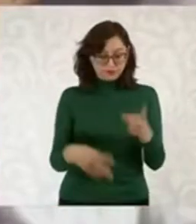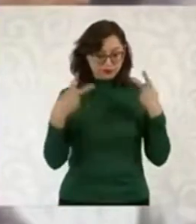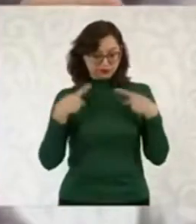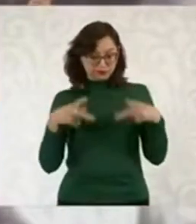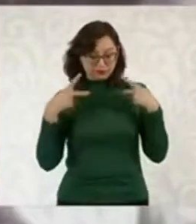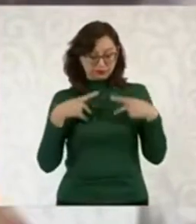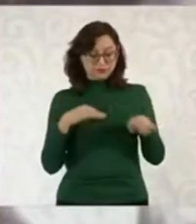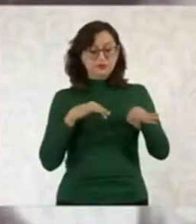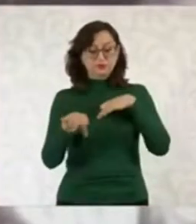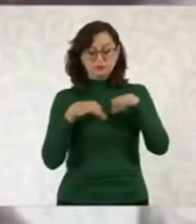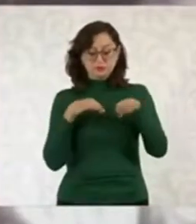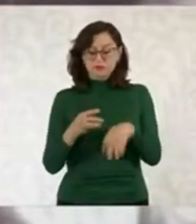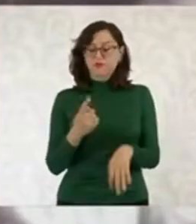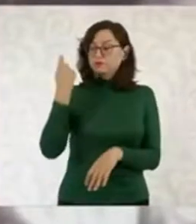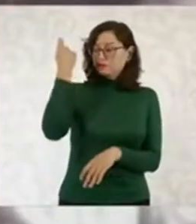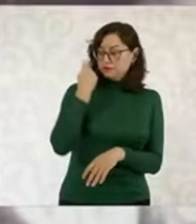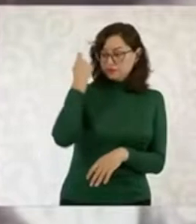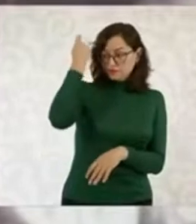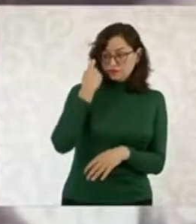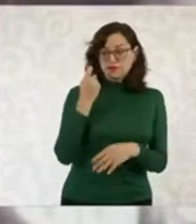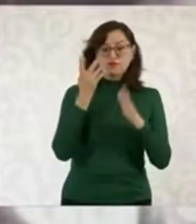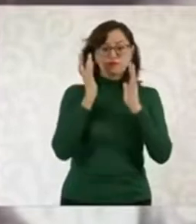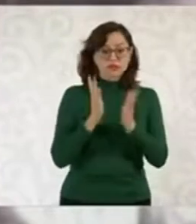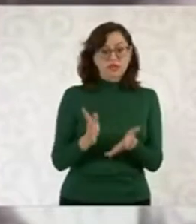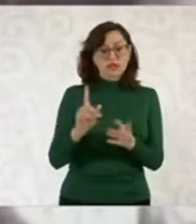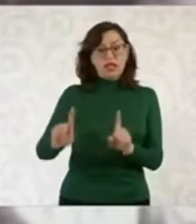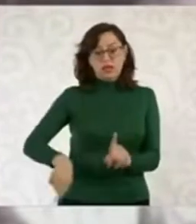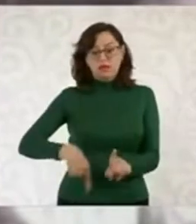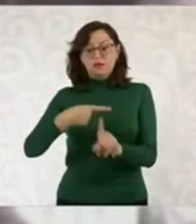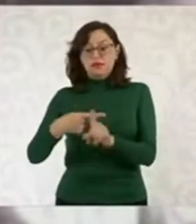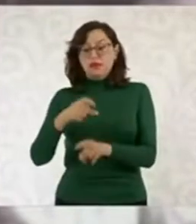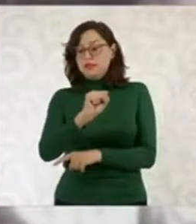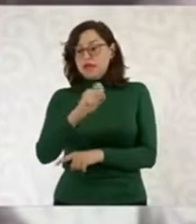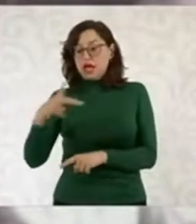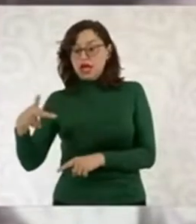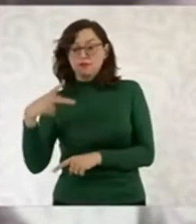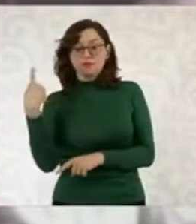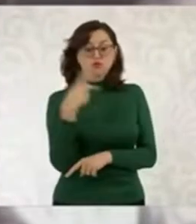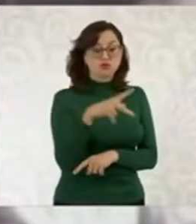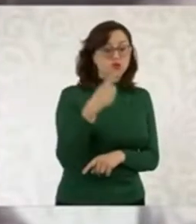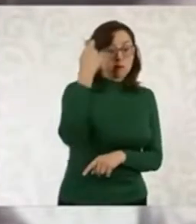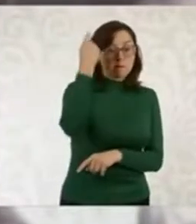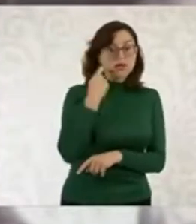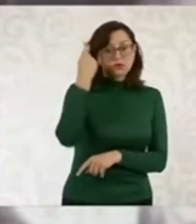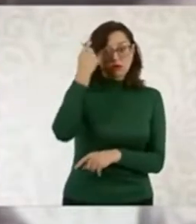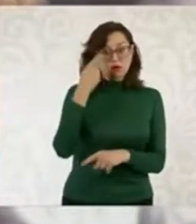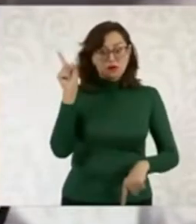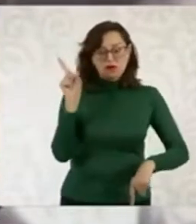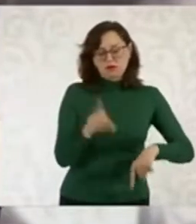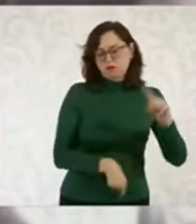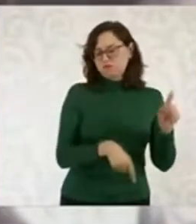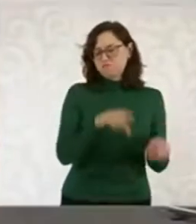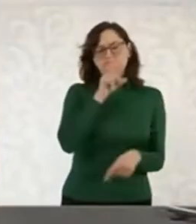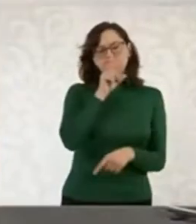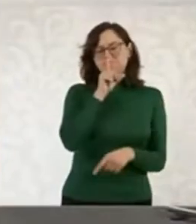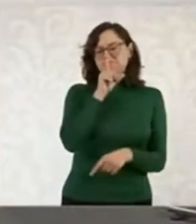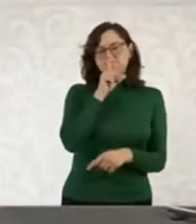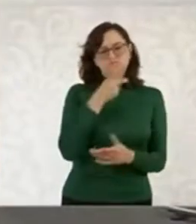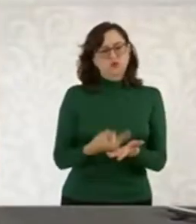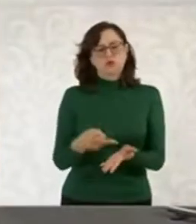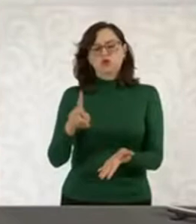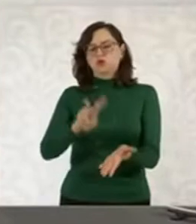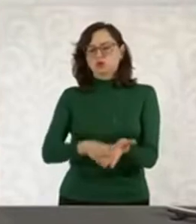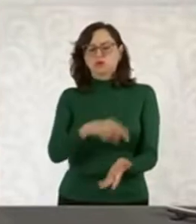pensionado está en trabajo de plataformas, no pierde la pensión, sigue manteniendo la pensión y está registrado